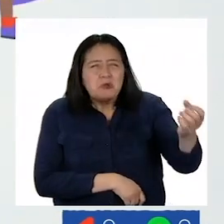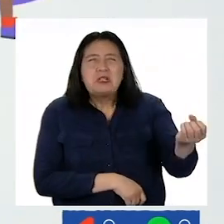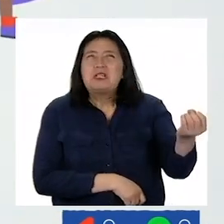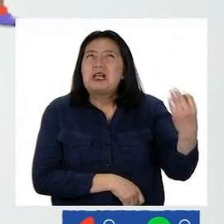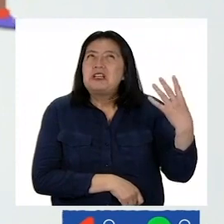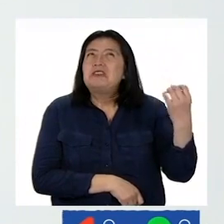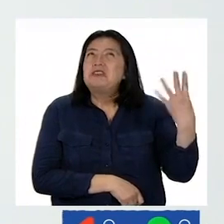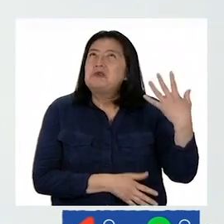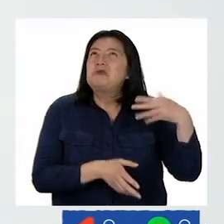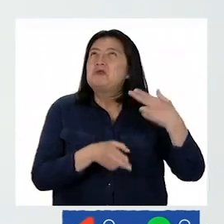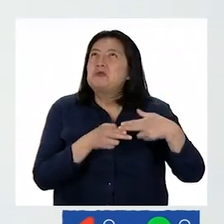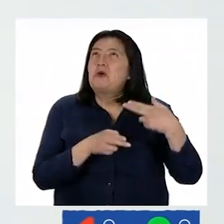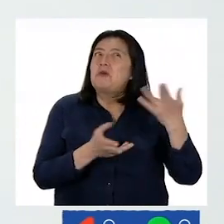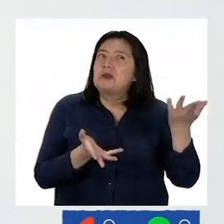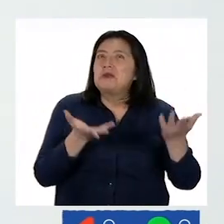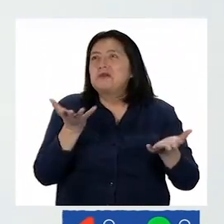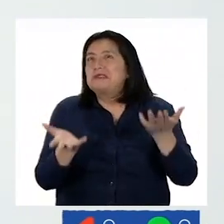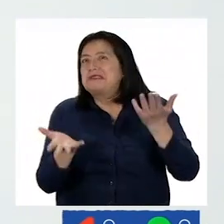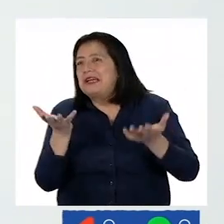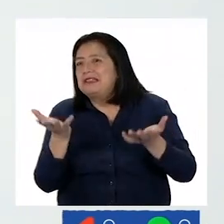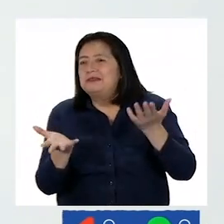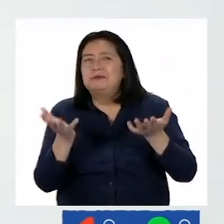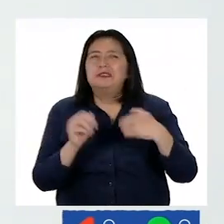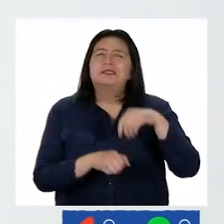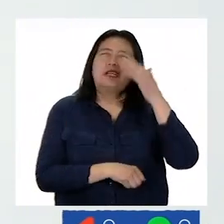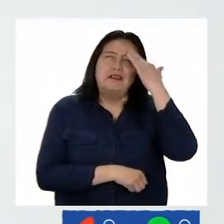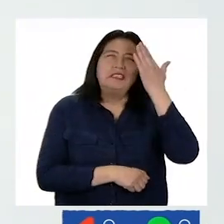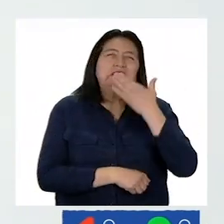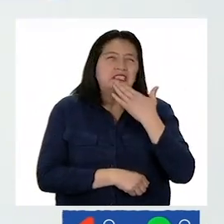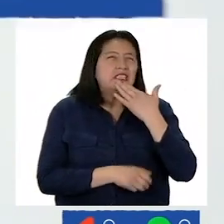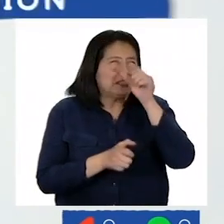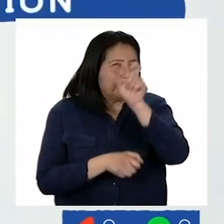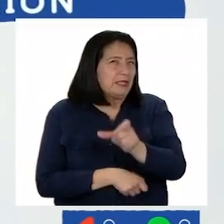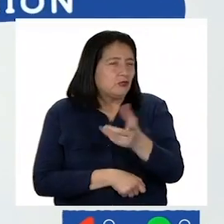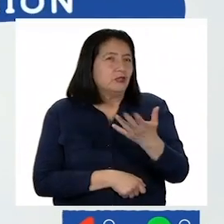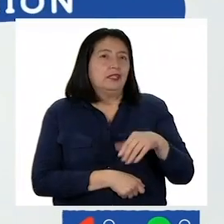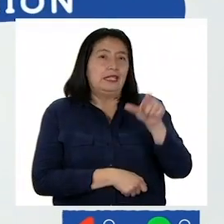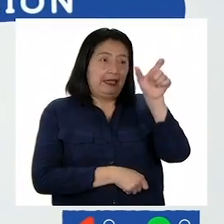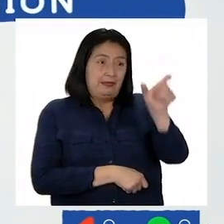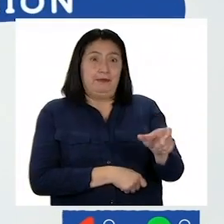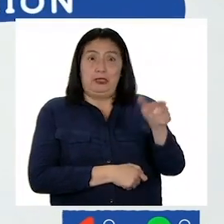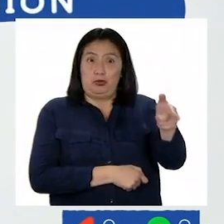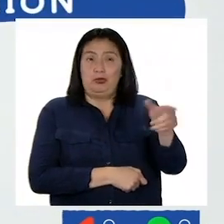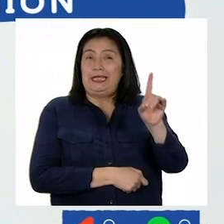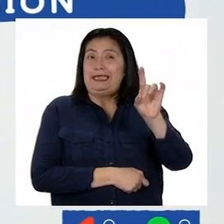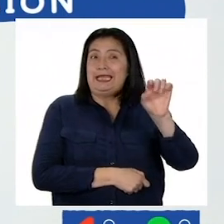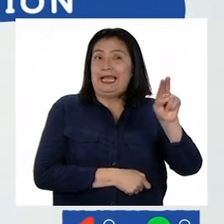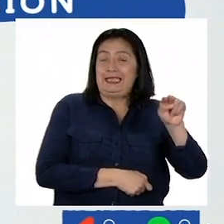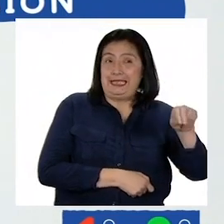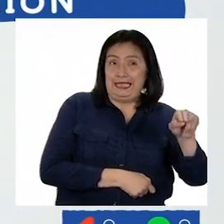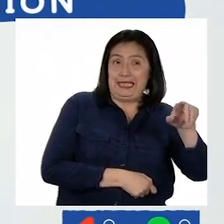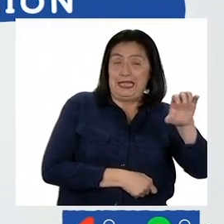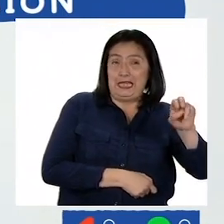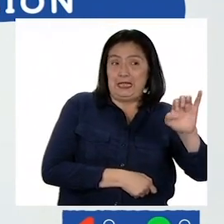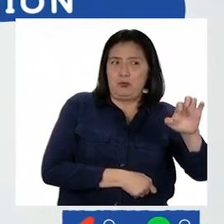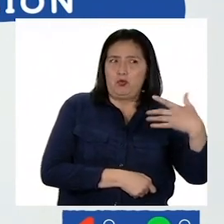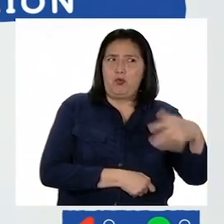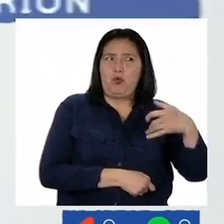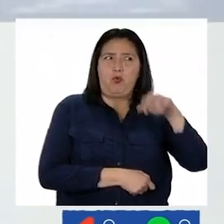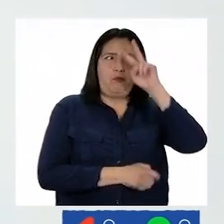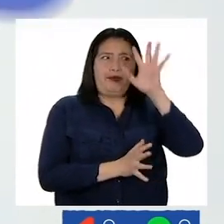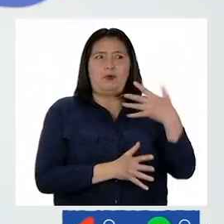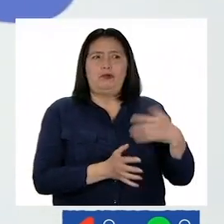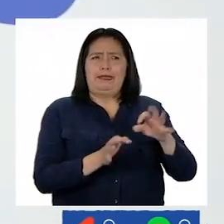les suena su nombre. O quizás si saben quién es. Daniel Alcides Carrión fue un peruano